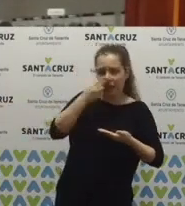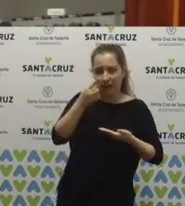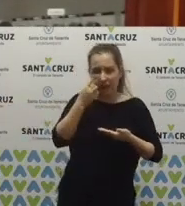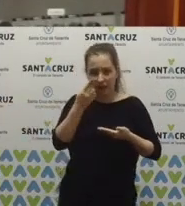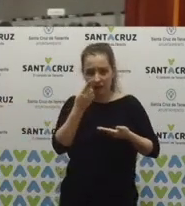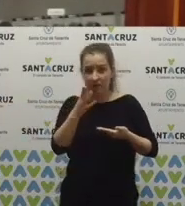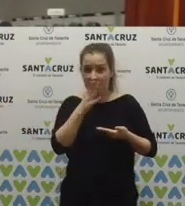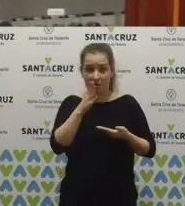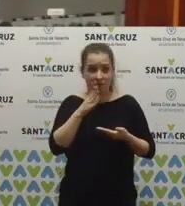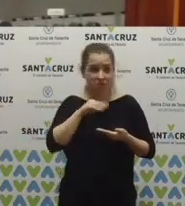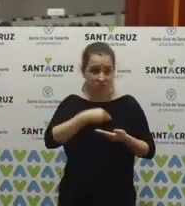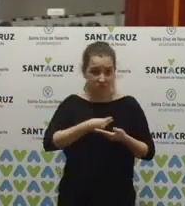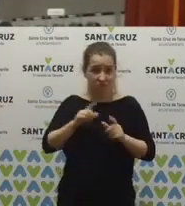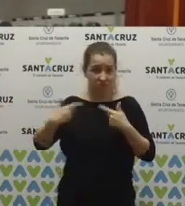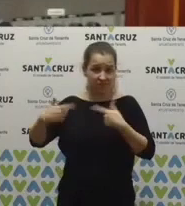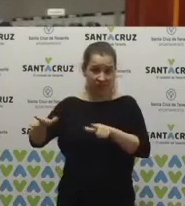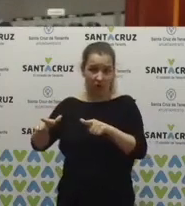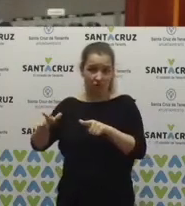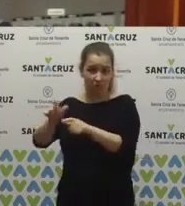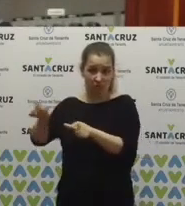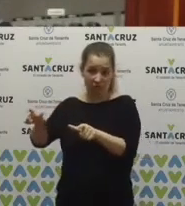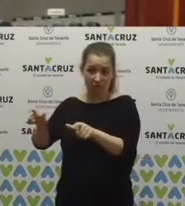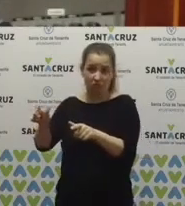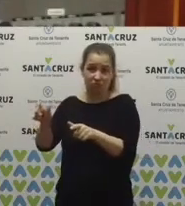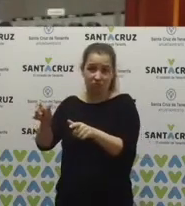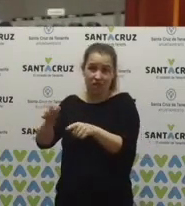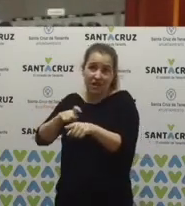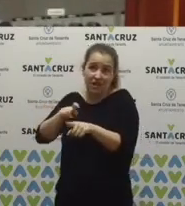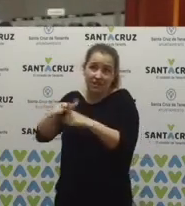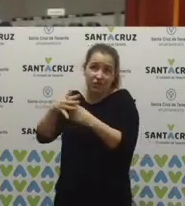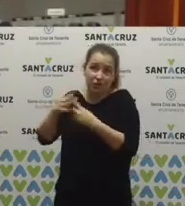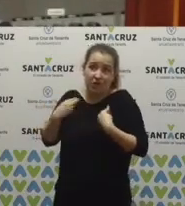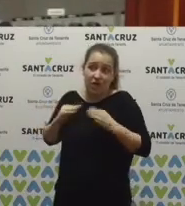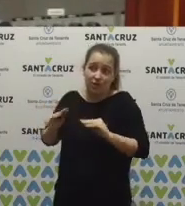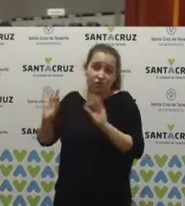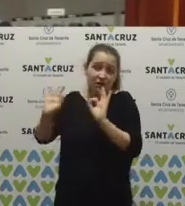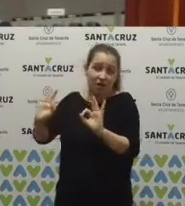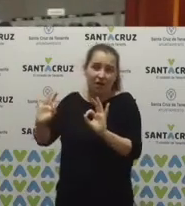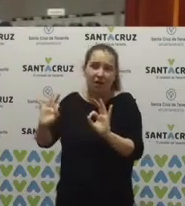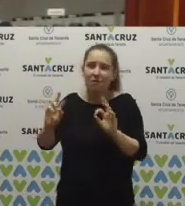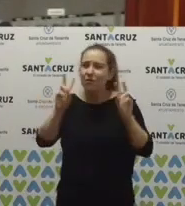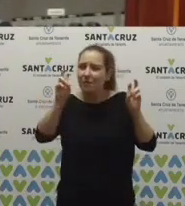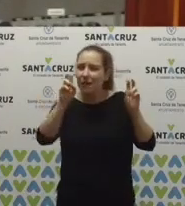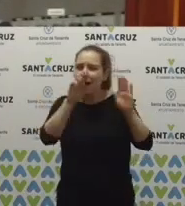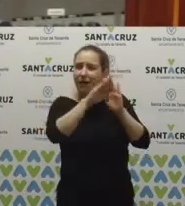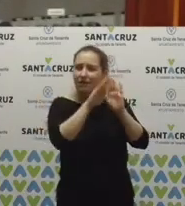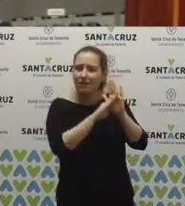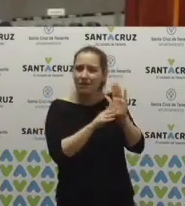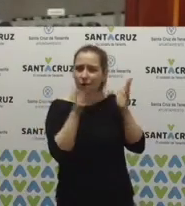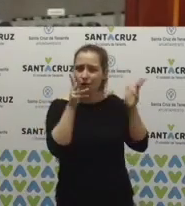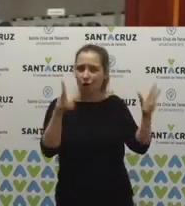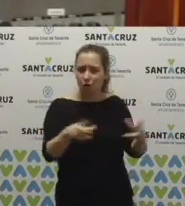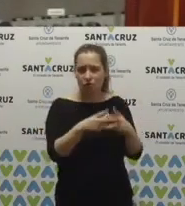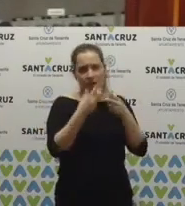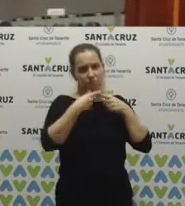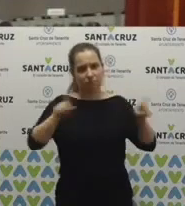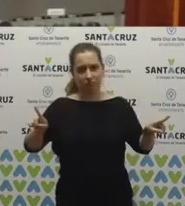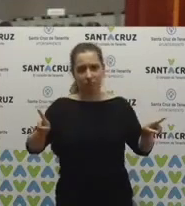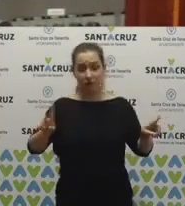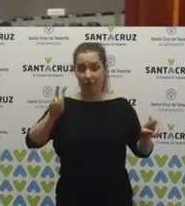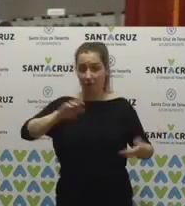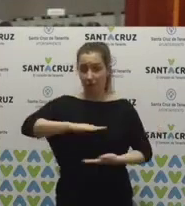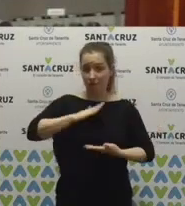desgraciadamente se ve en esas condiciones pero las funciones del consejo social son otras la competencia profesional el